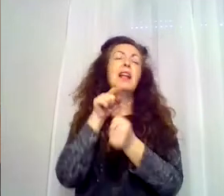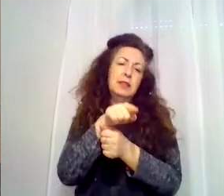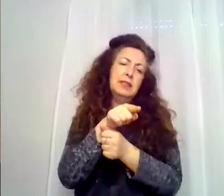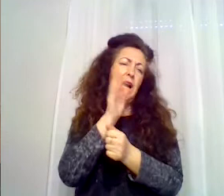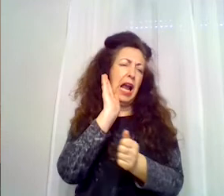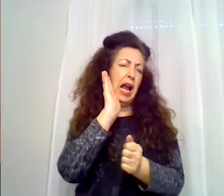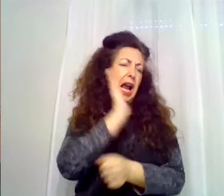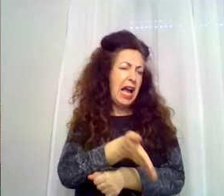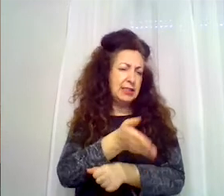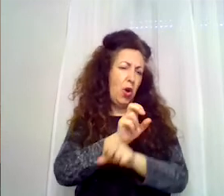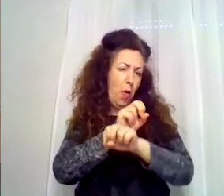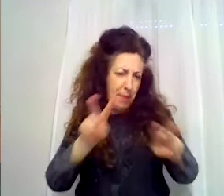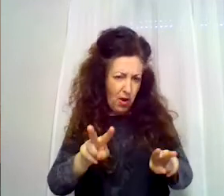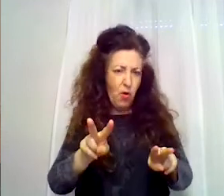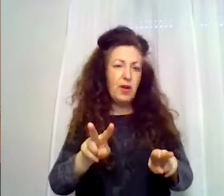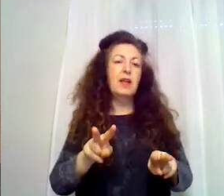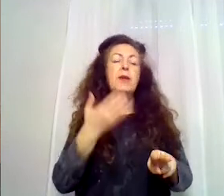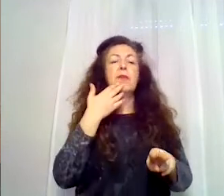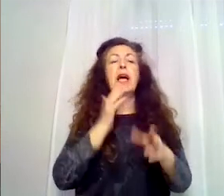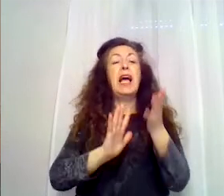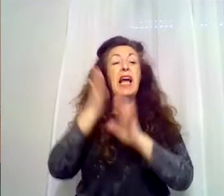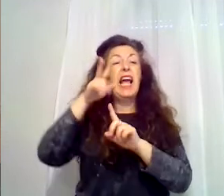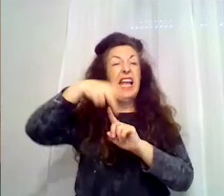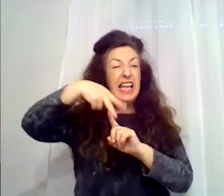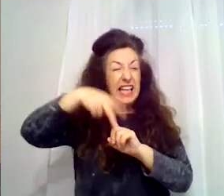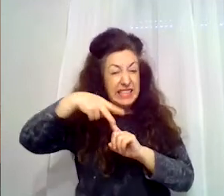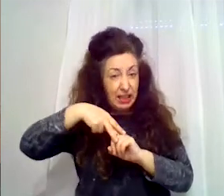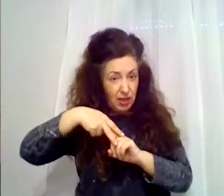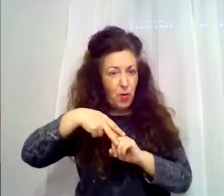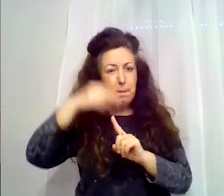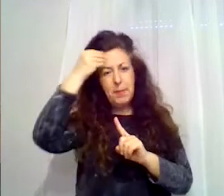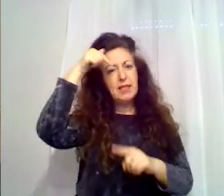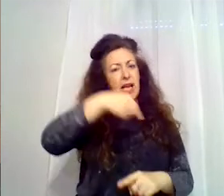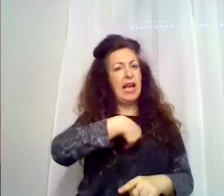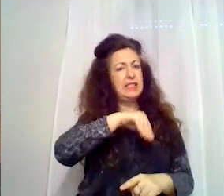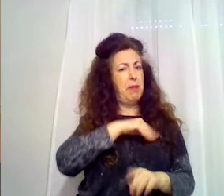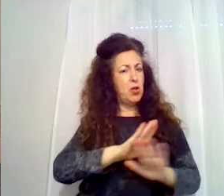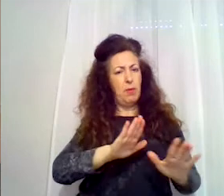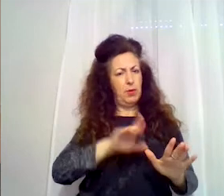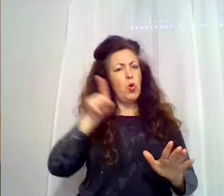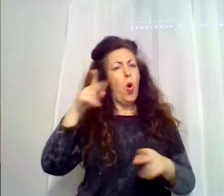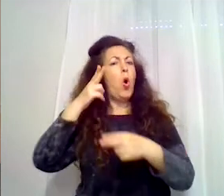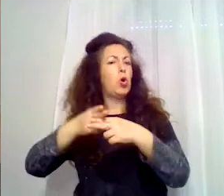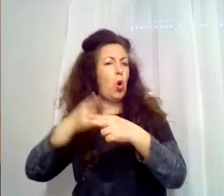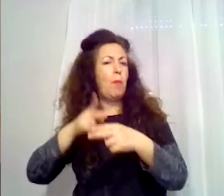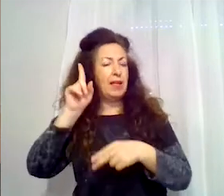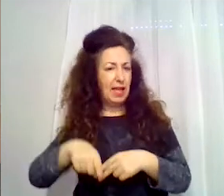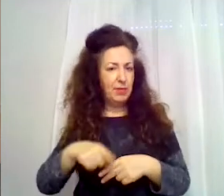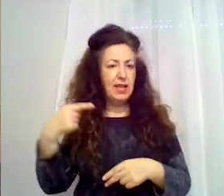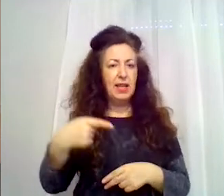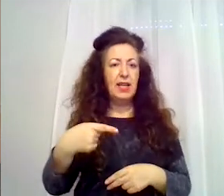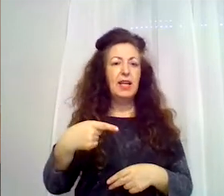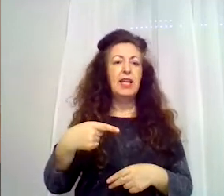sentido se le puede juzgar como se le quiera juzgar, pero no tiene nada que ver con el arte. Es decir, hay